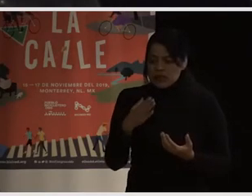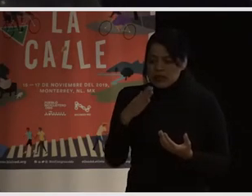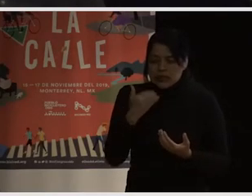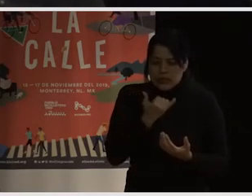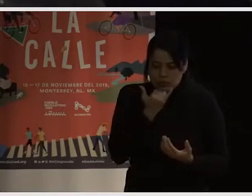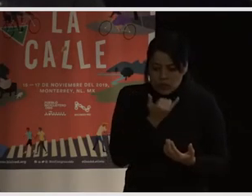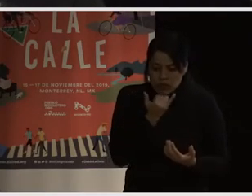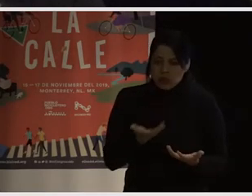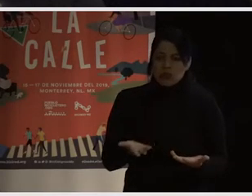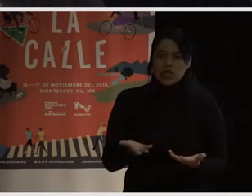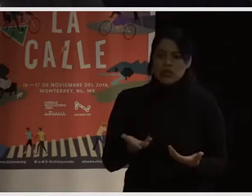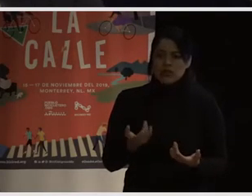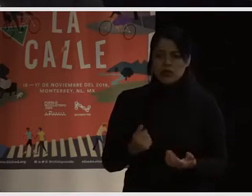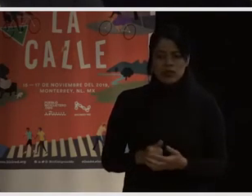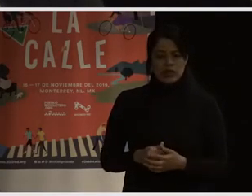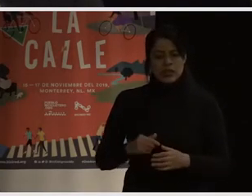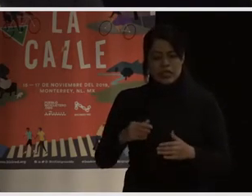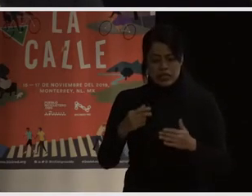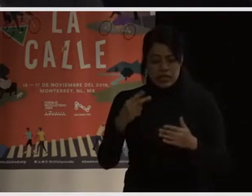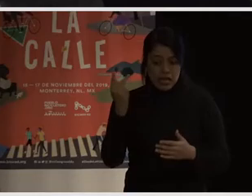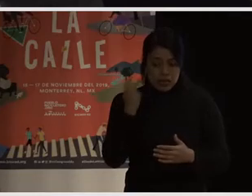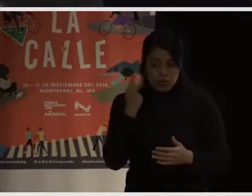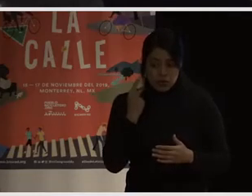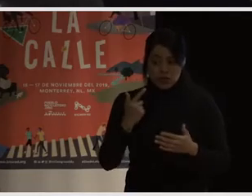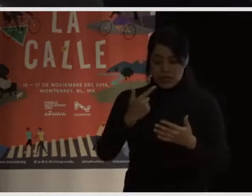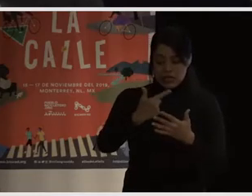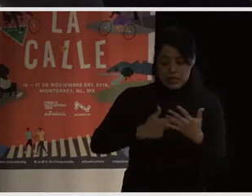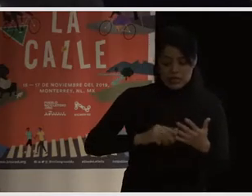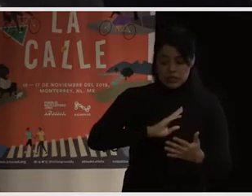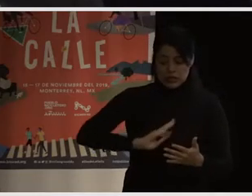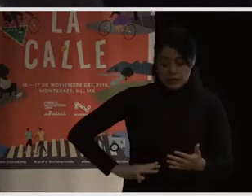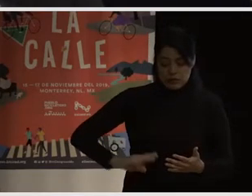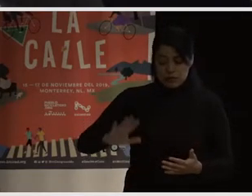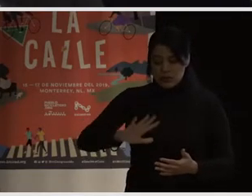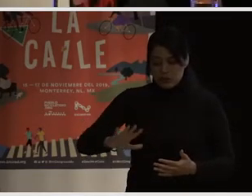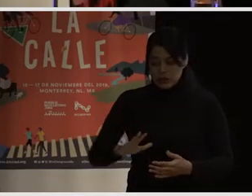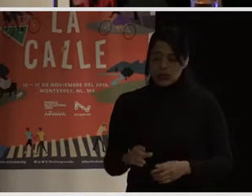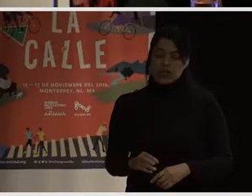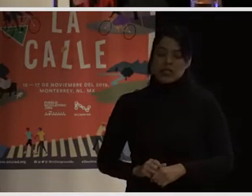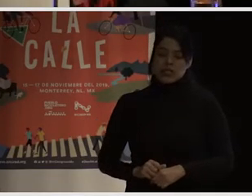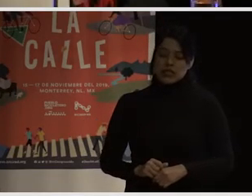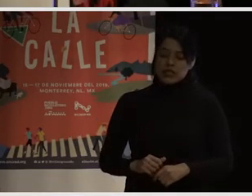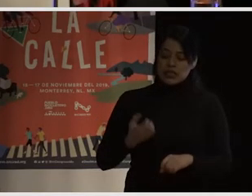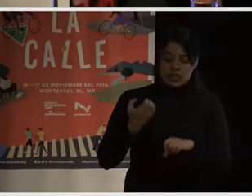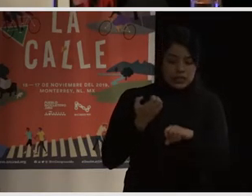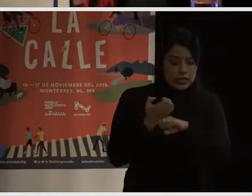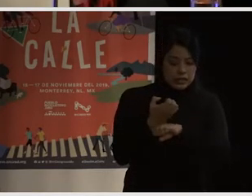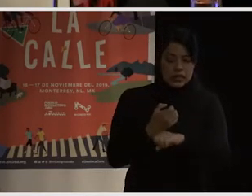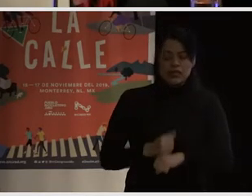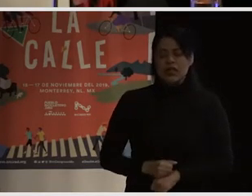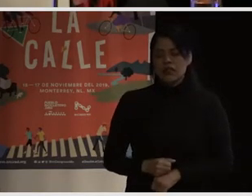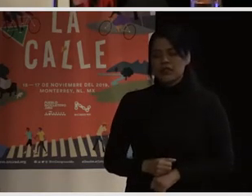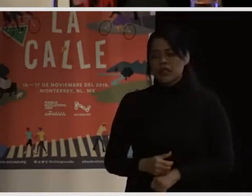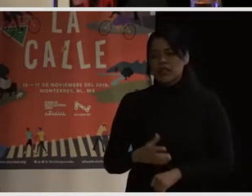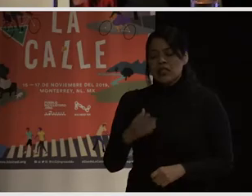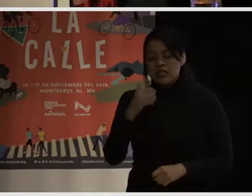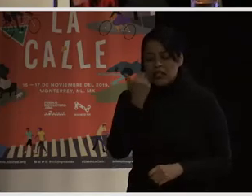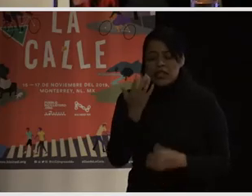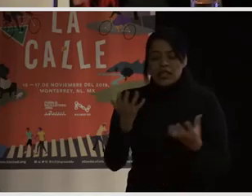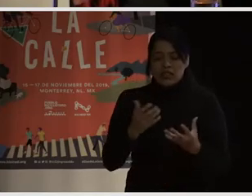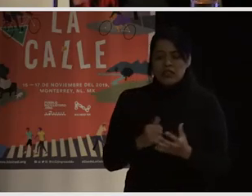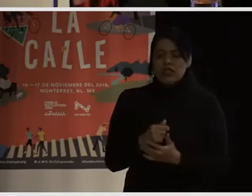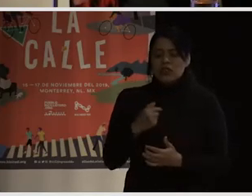que estas políticas metropolitanas municipales y estatales quieren generar entonces yo cerraría con eso porque creo que es